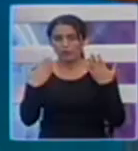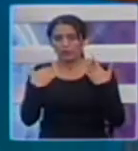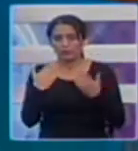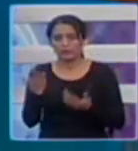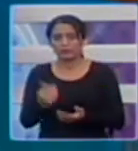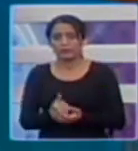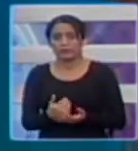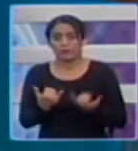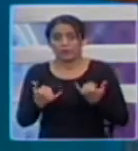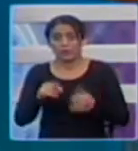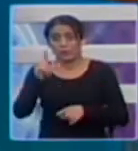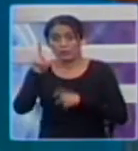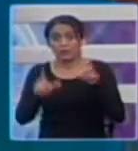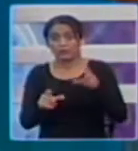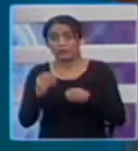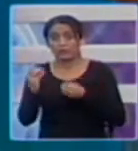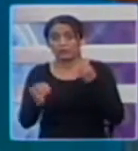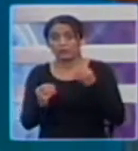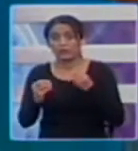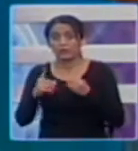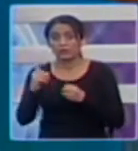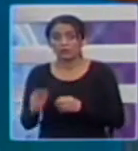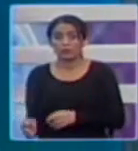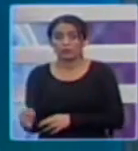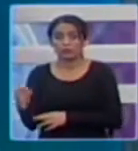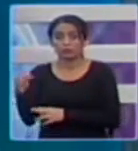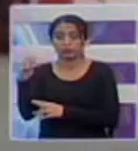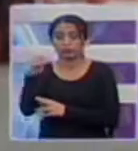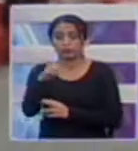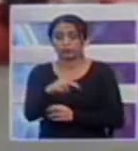peatones están obligados a usar el paso peatonal.